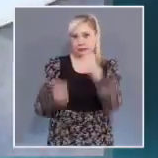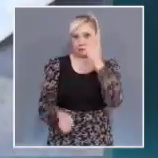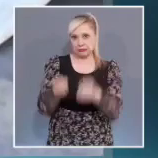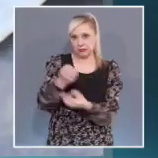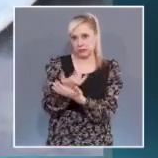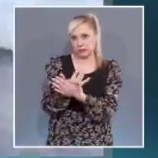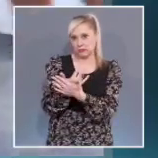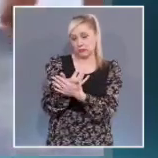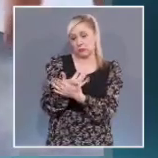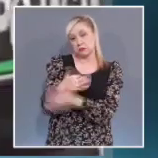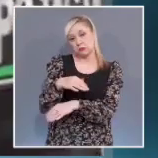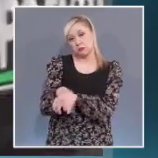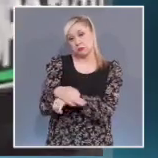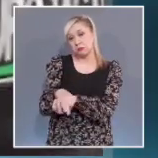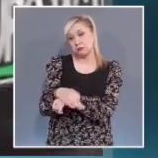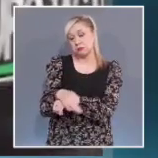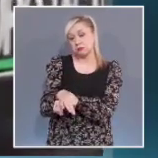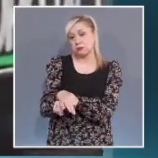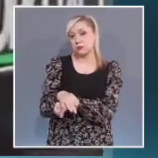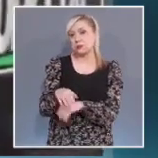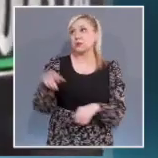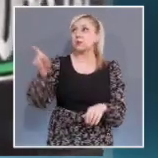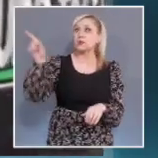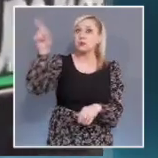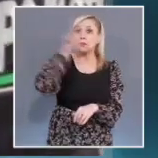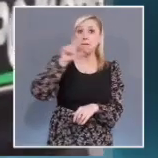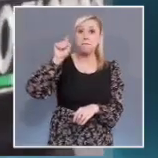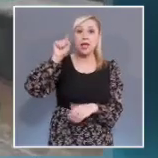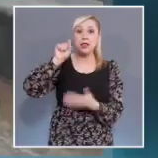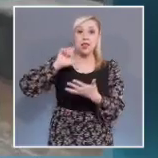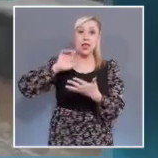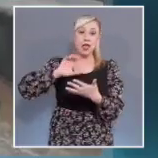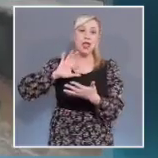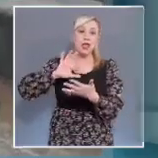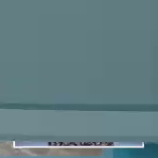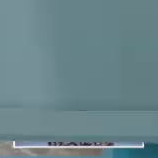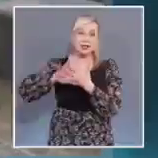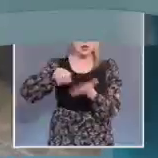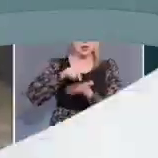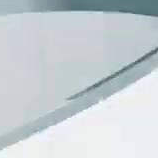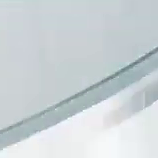de dicha entidad, comenzaron a emitir su voto.